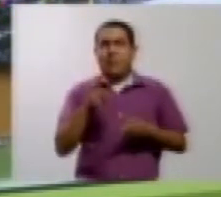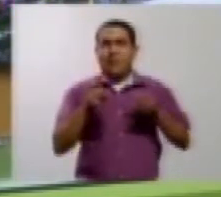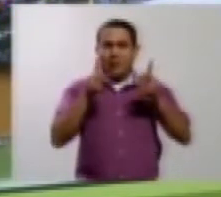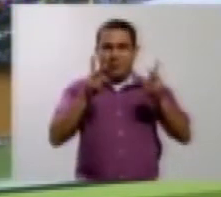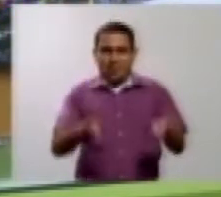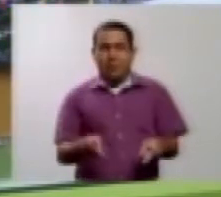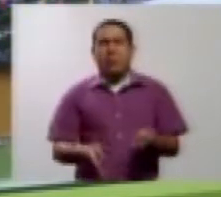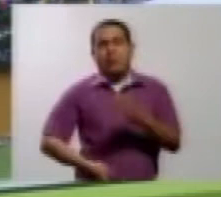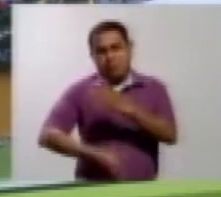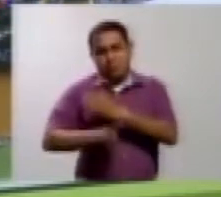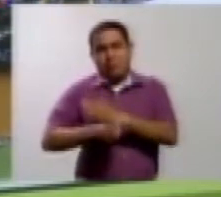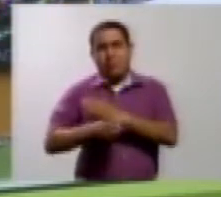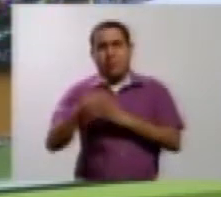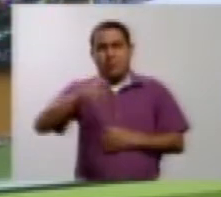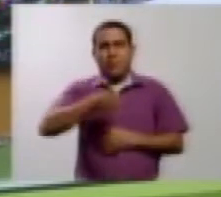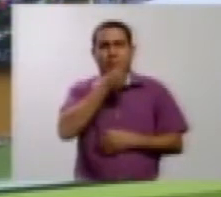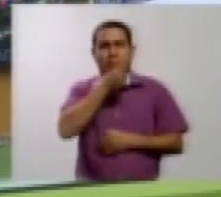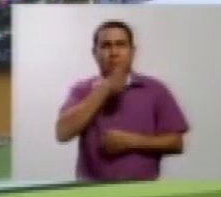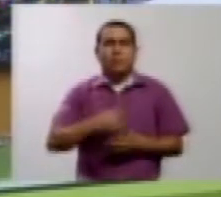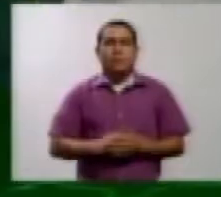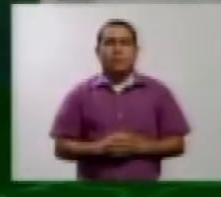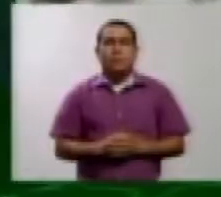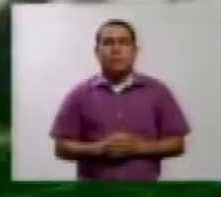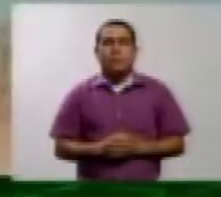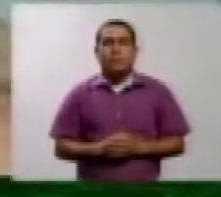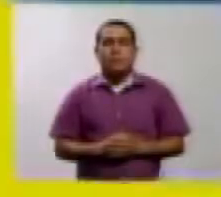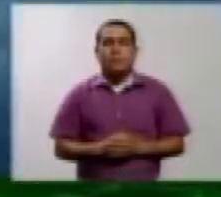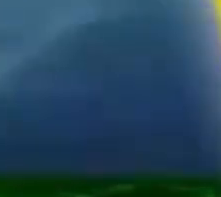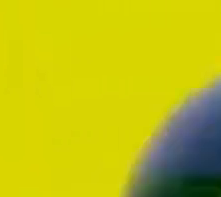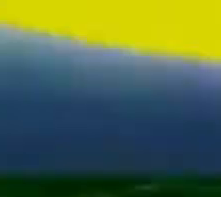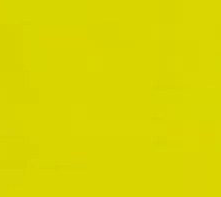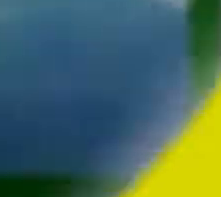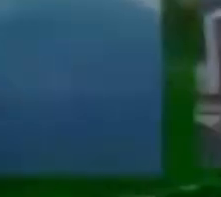y regresamos con mucho más aquí en las noticias.